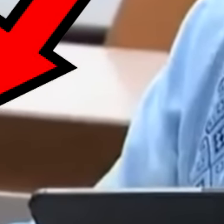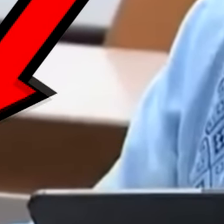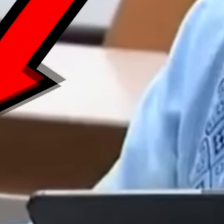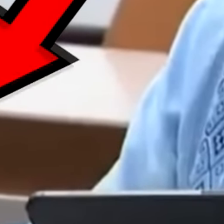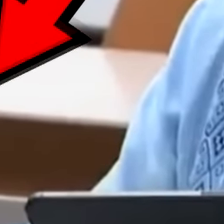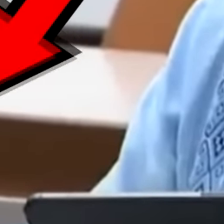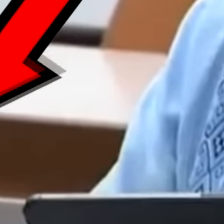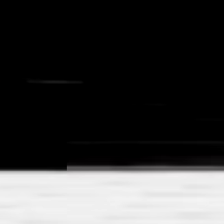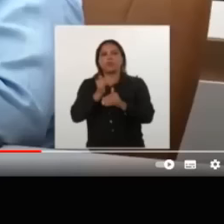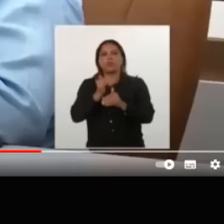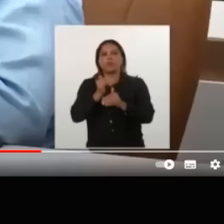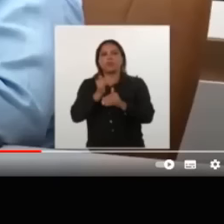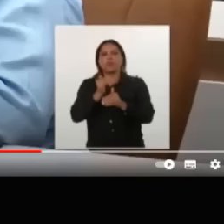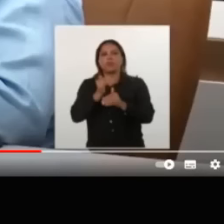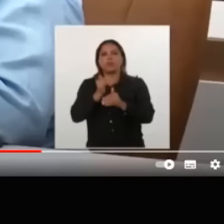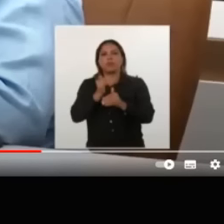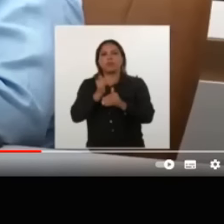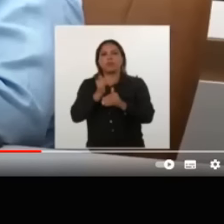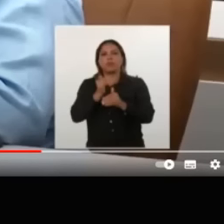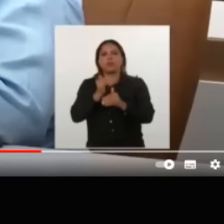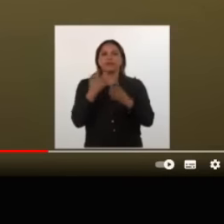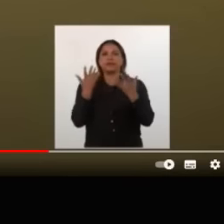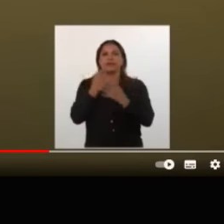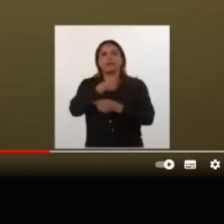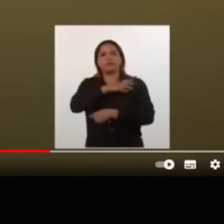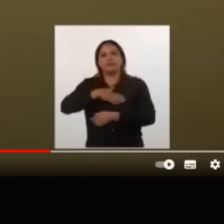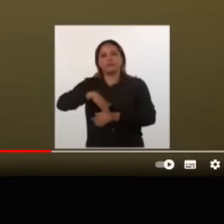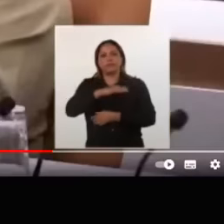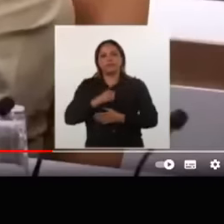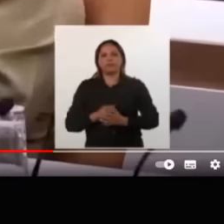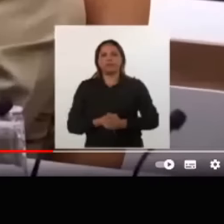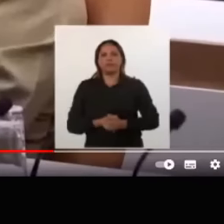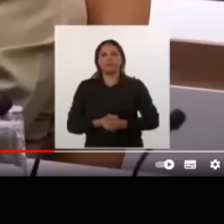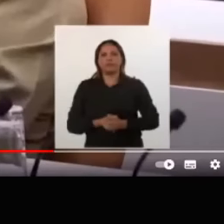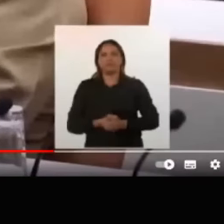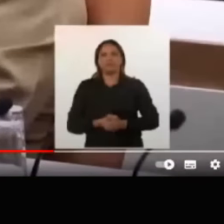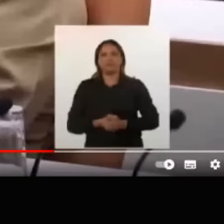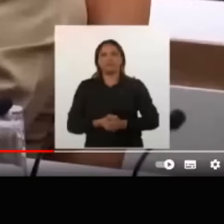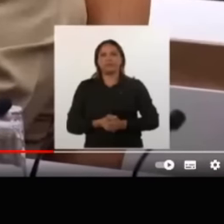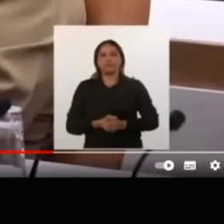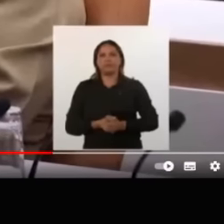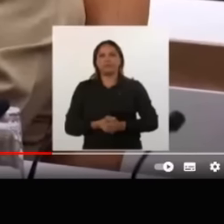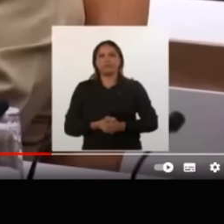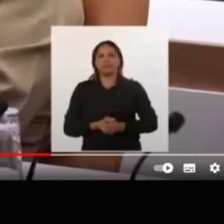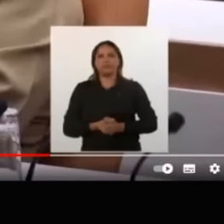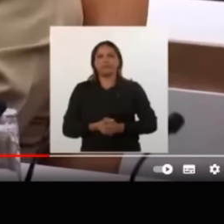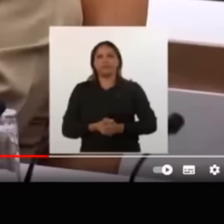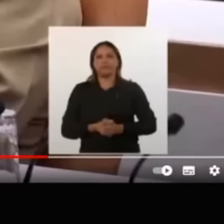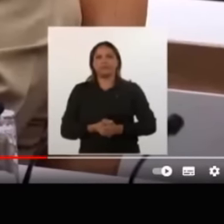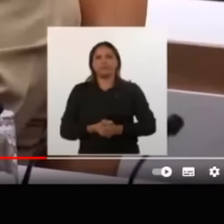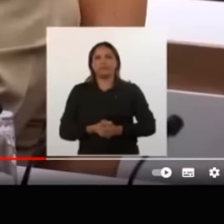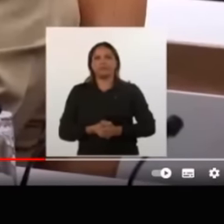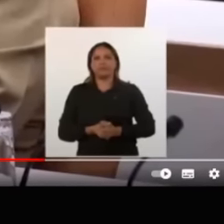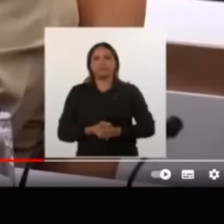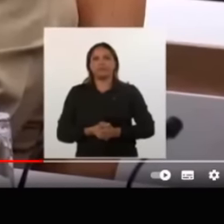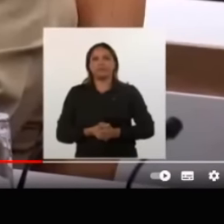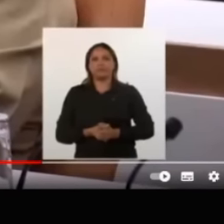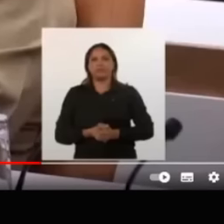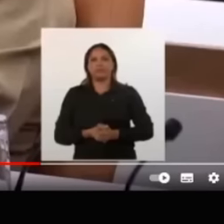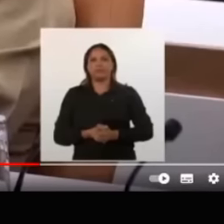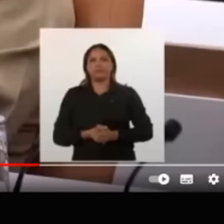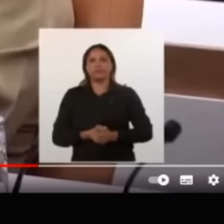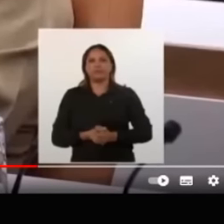mete la nar a micrófono déjame seguir con este aquí a ver la máquina No pide dinero ya Primero te traen al otro que te dice las cosas